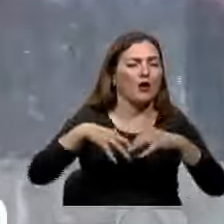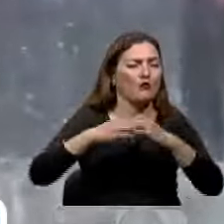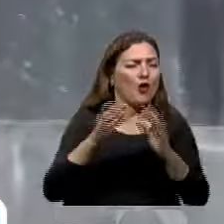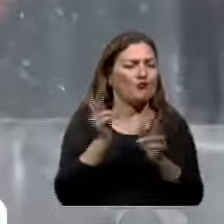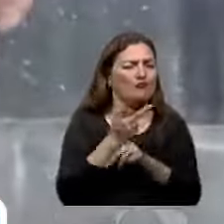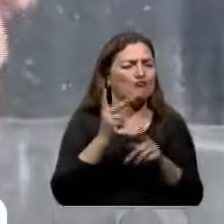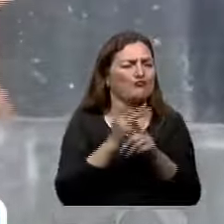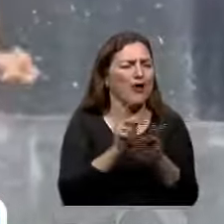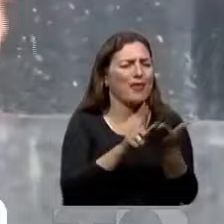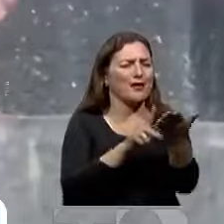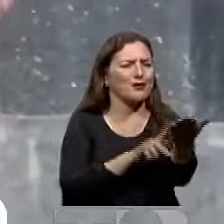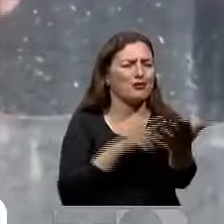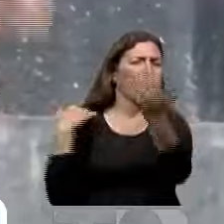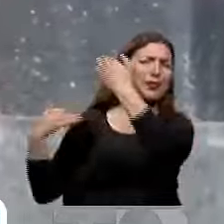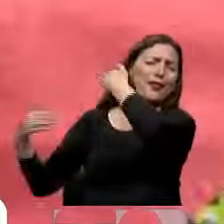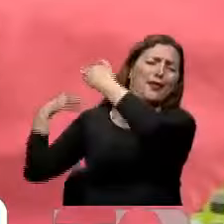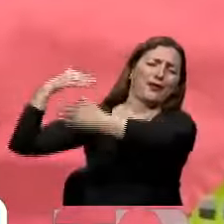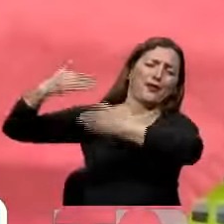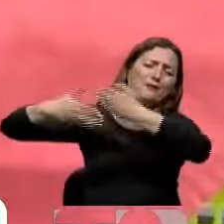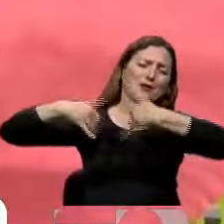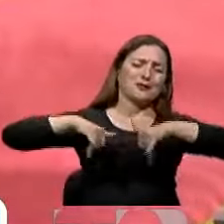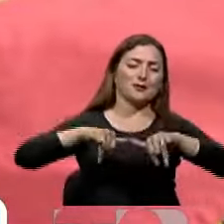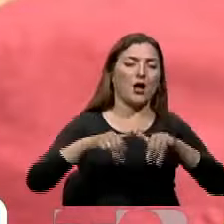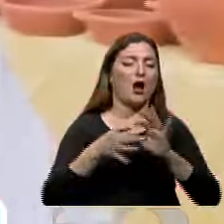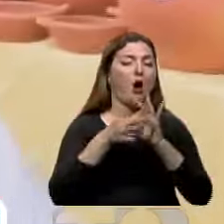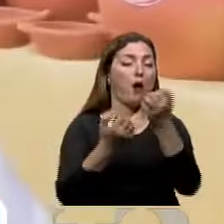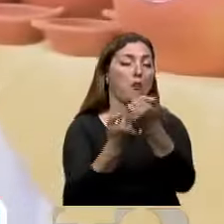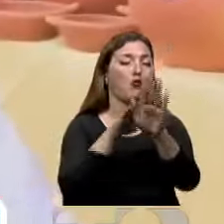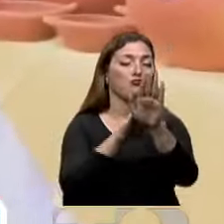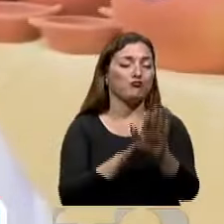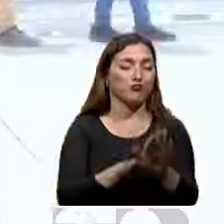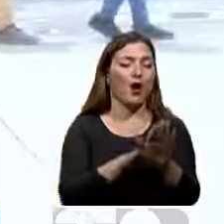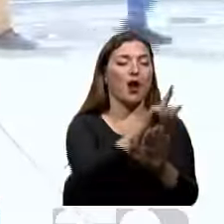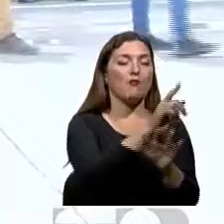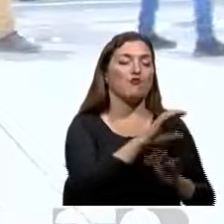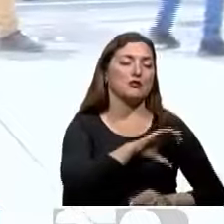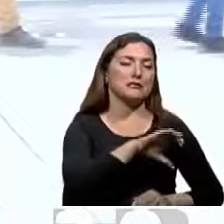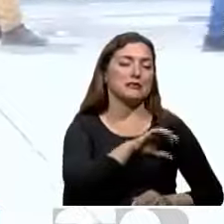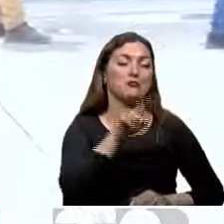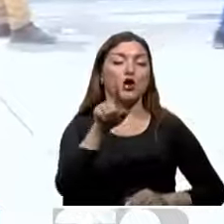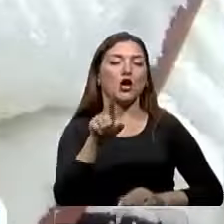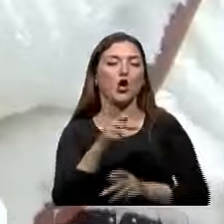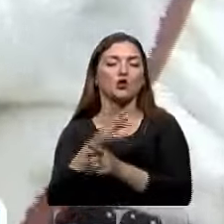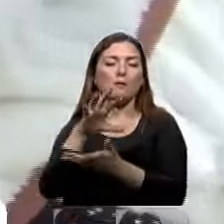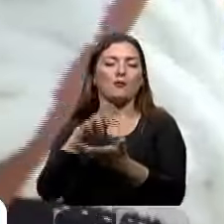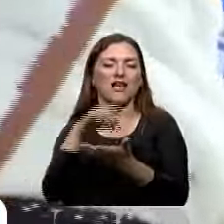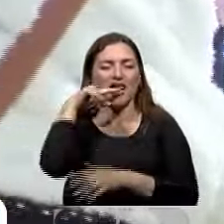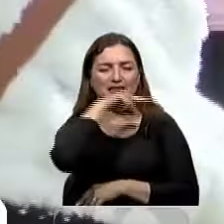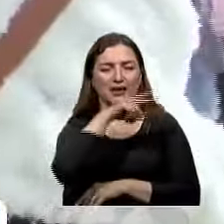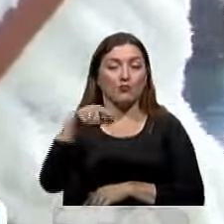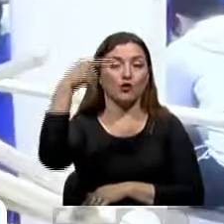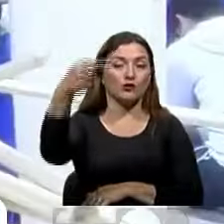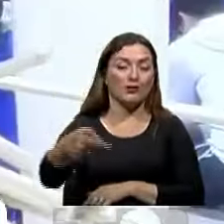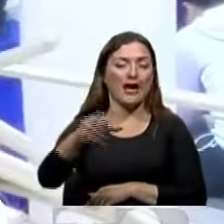productivo y las tradiciones ancestrales con el aporte del municipio de Azogues y la prefectura del Cañar. Su próxima ruta es San Miguel de